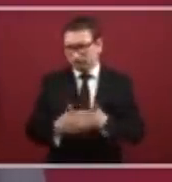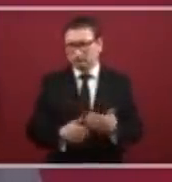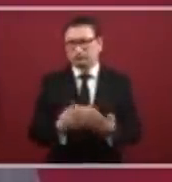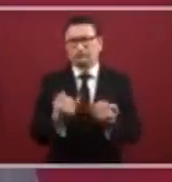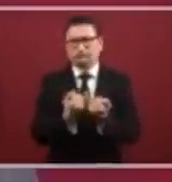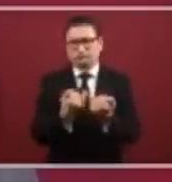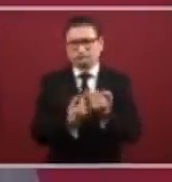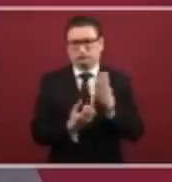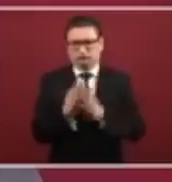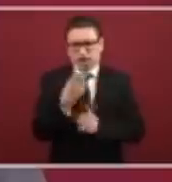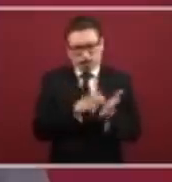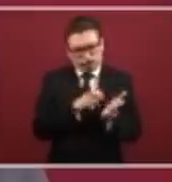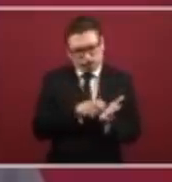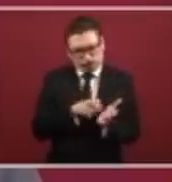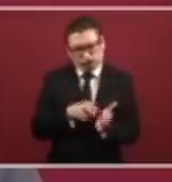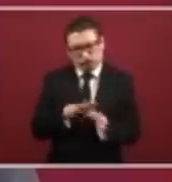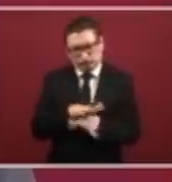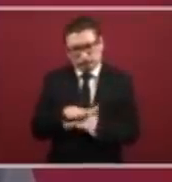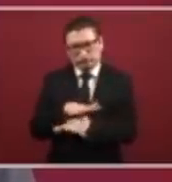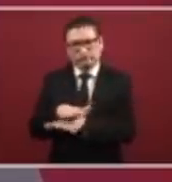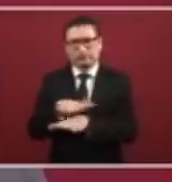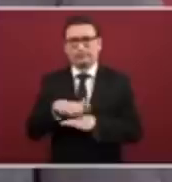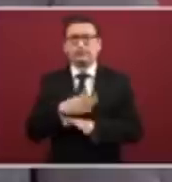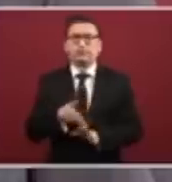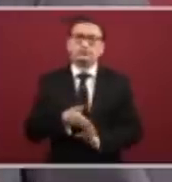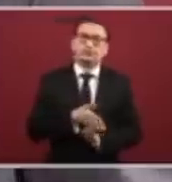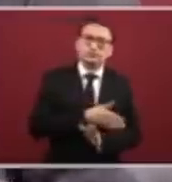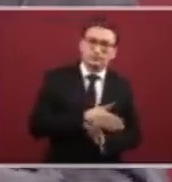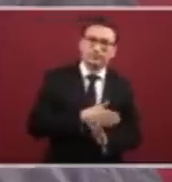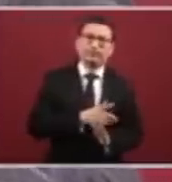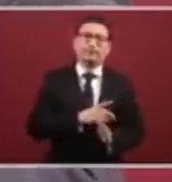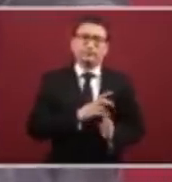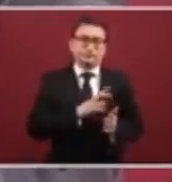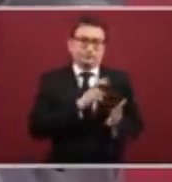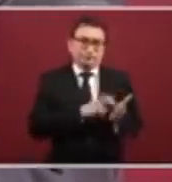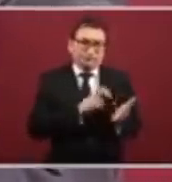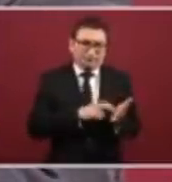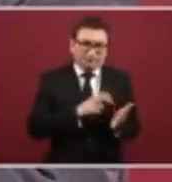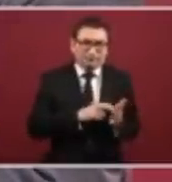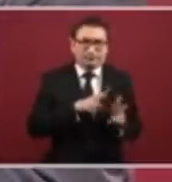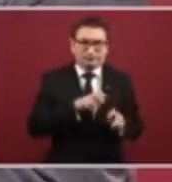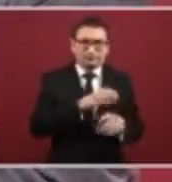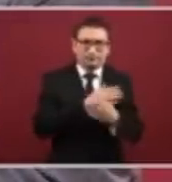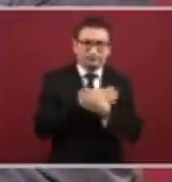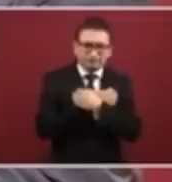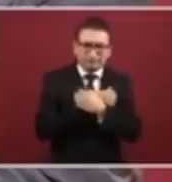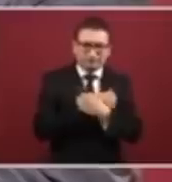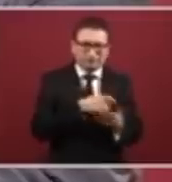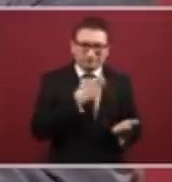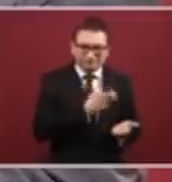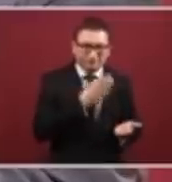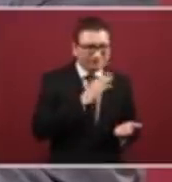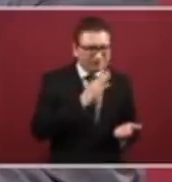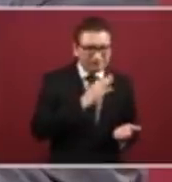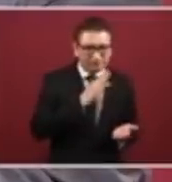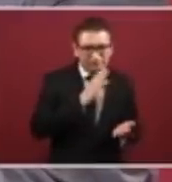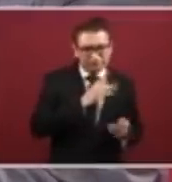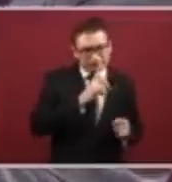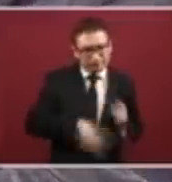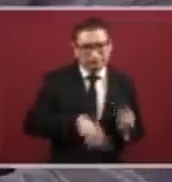nueva reforma para cancelar la mal llamada reforma educativa. Hay un